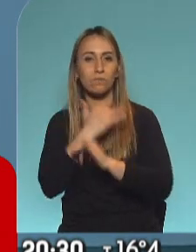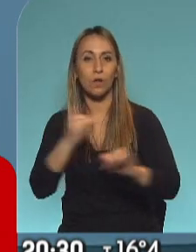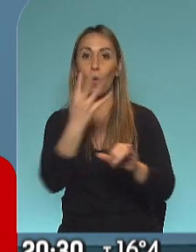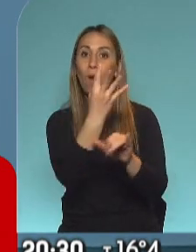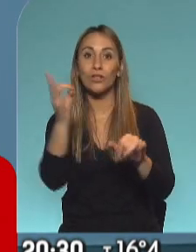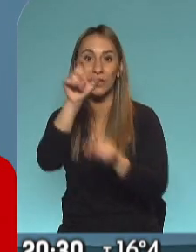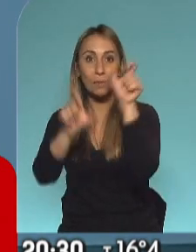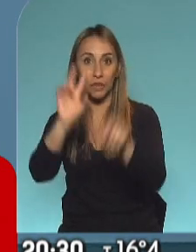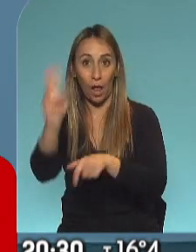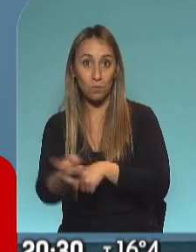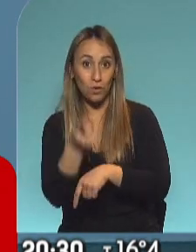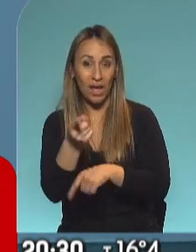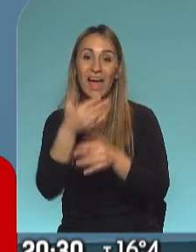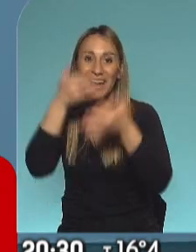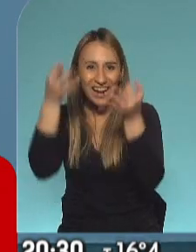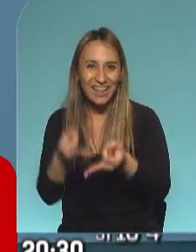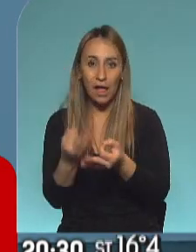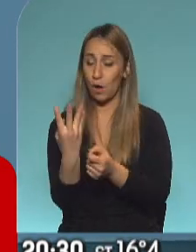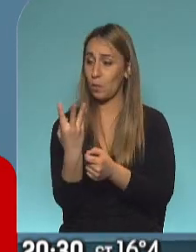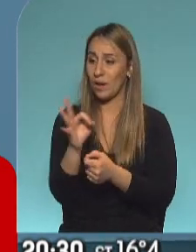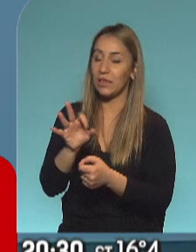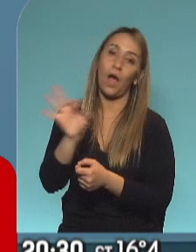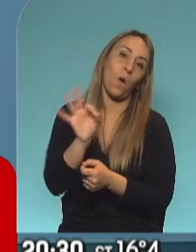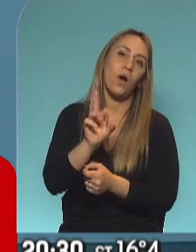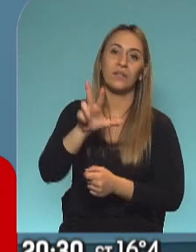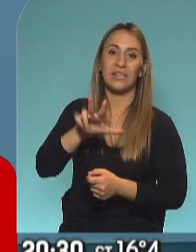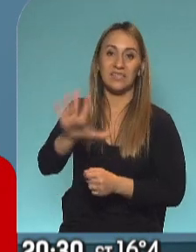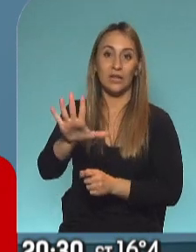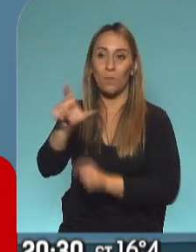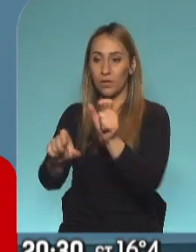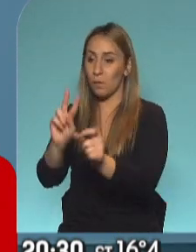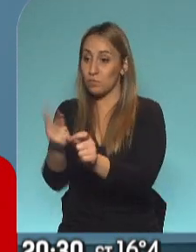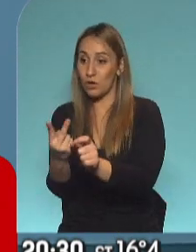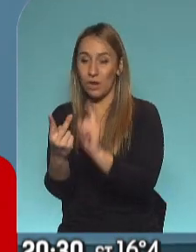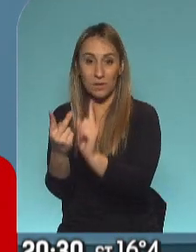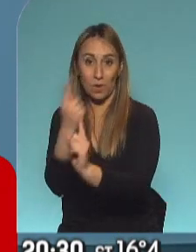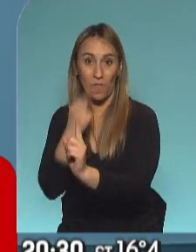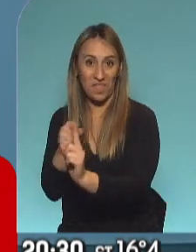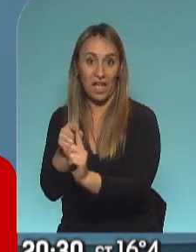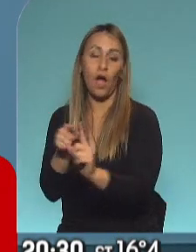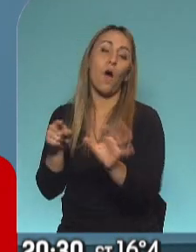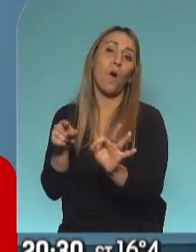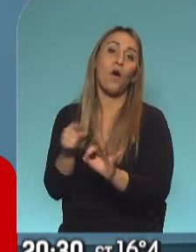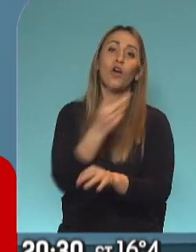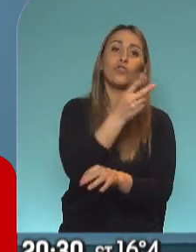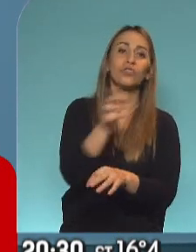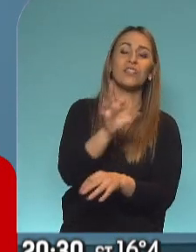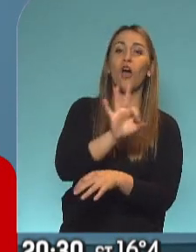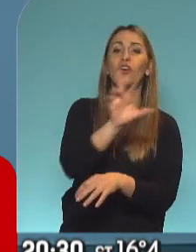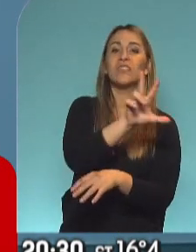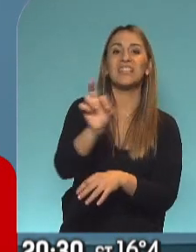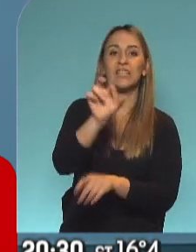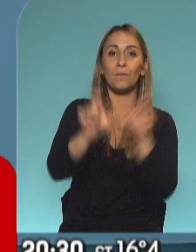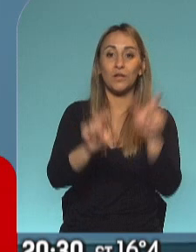eran en realidad 40 muertos o 35 de ese día y 200, 300 muertos, claro, de un mes y